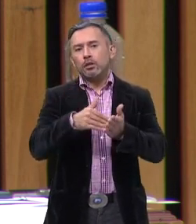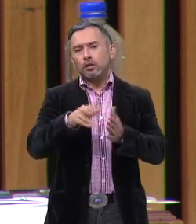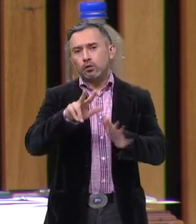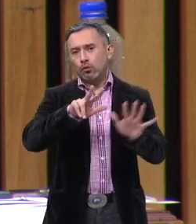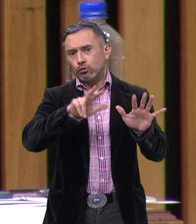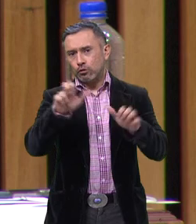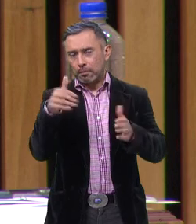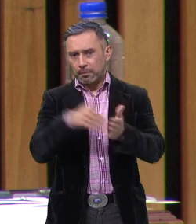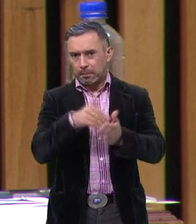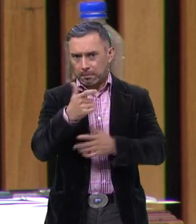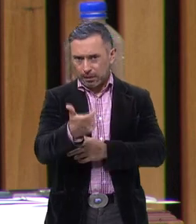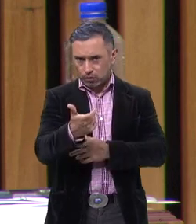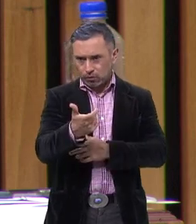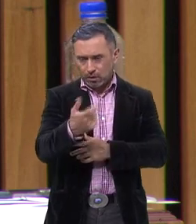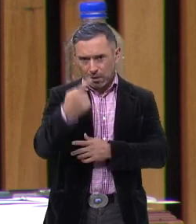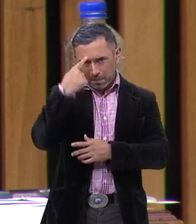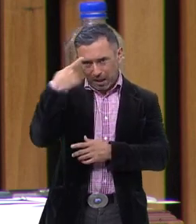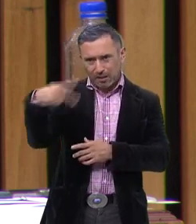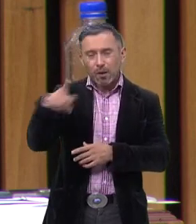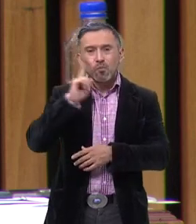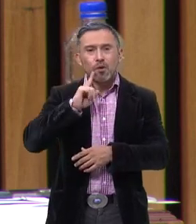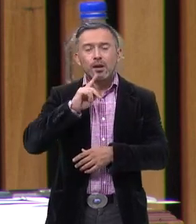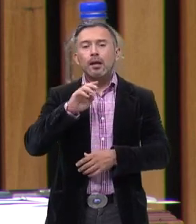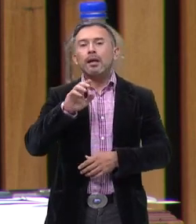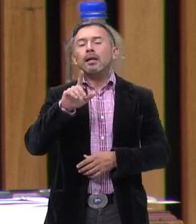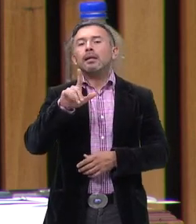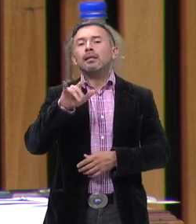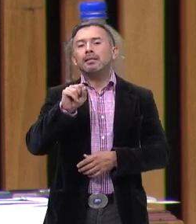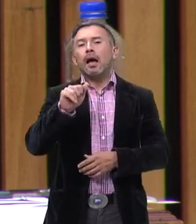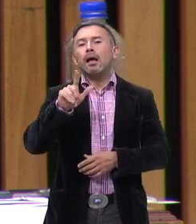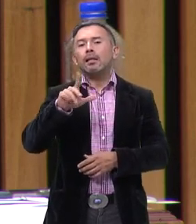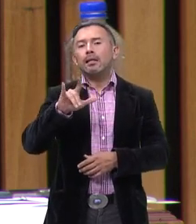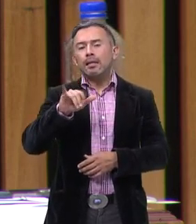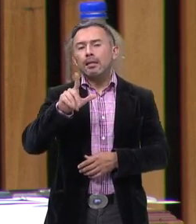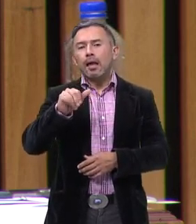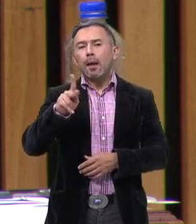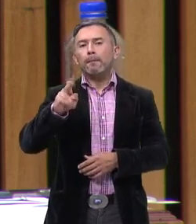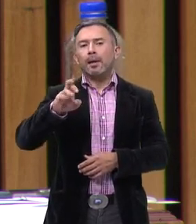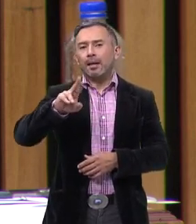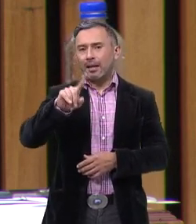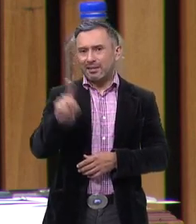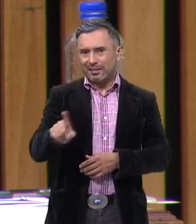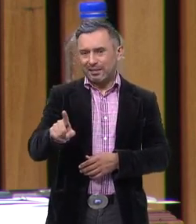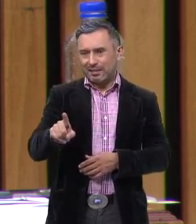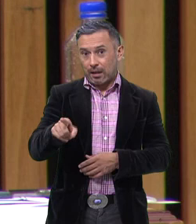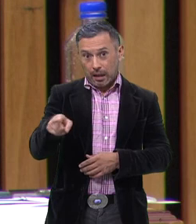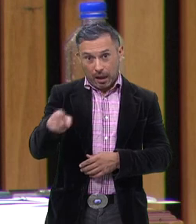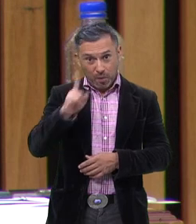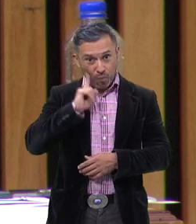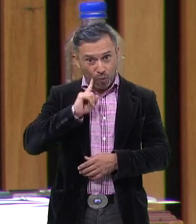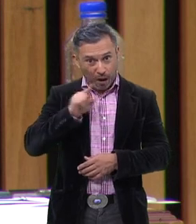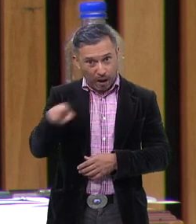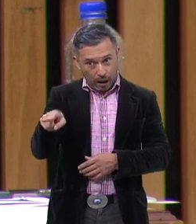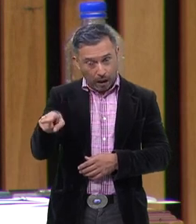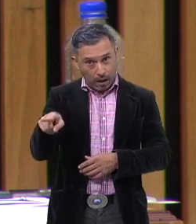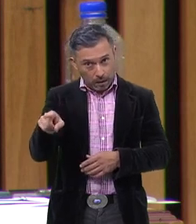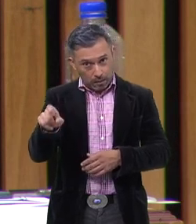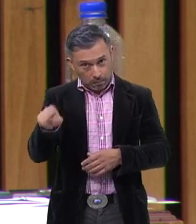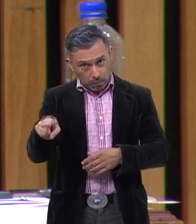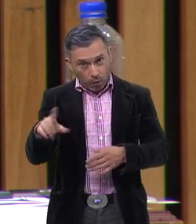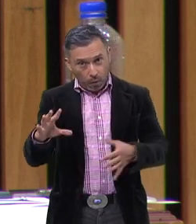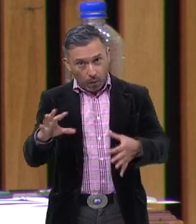pesos a Elisa Lilia peinado Pérez como sea señalado ciudadana que a su vez tampoco tiene relación